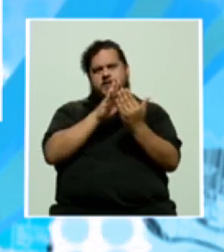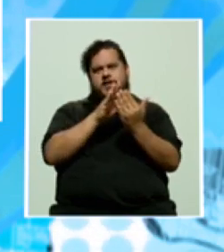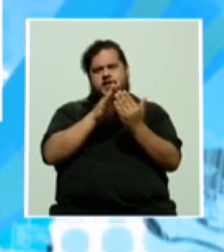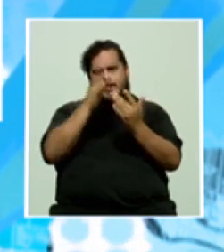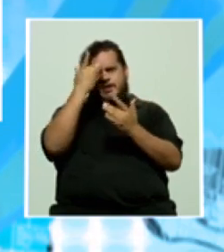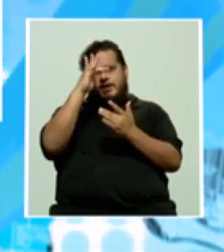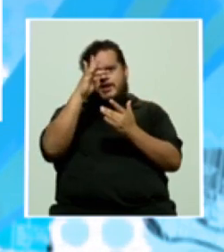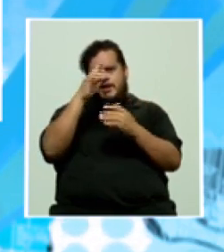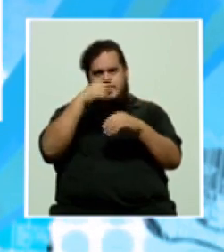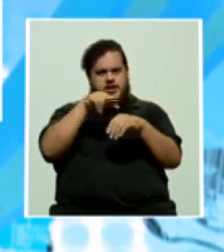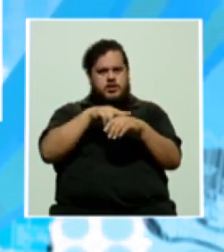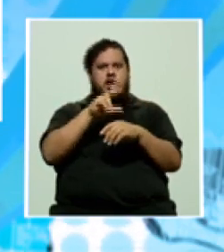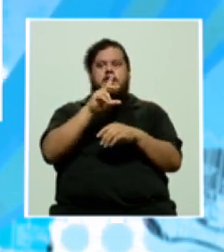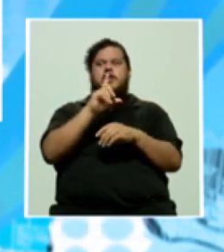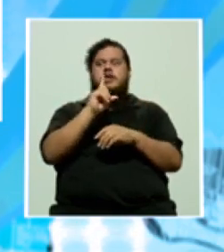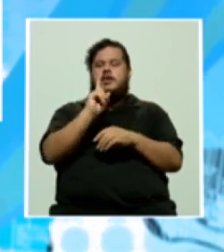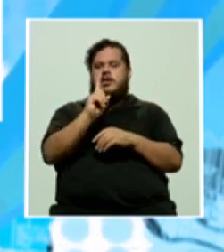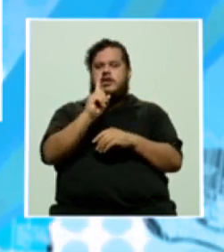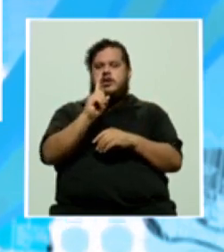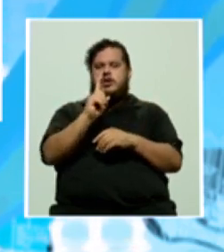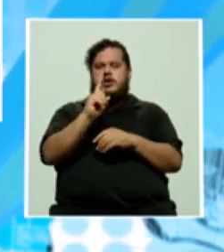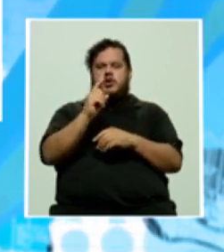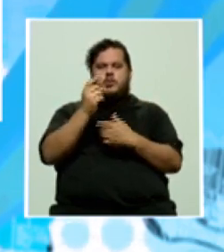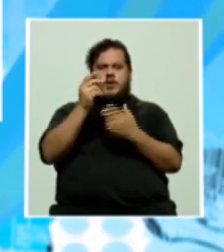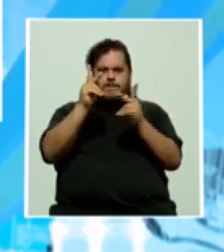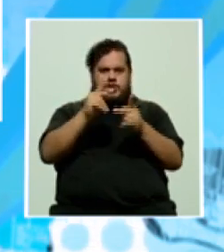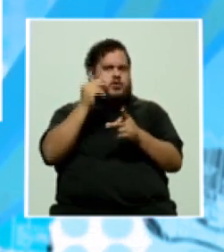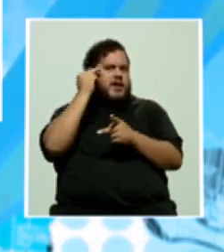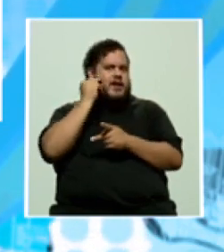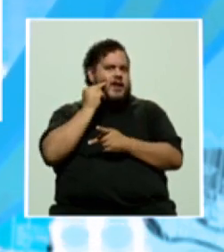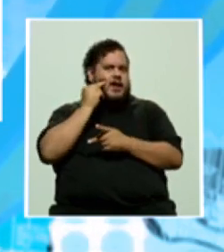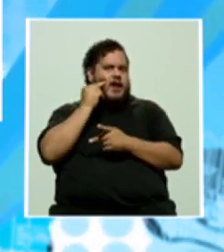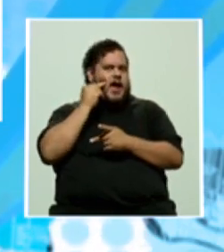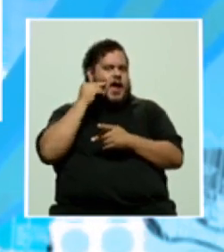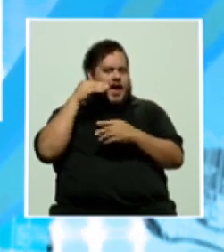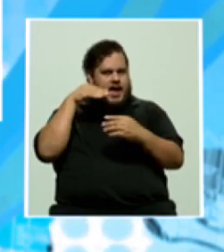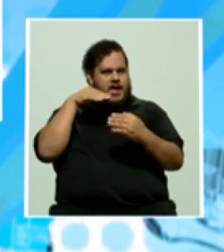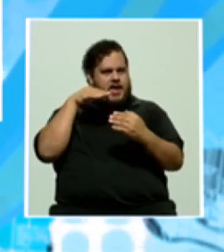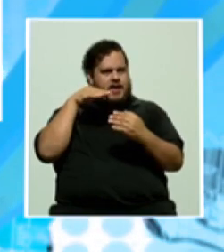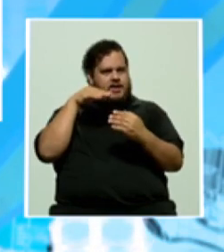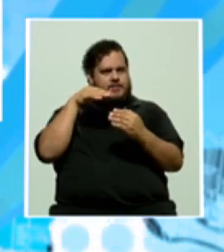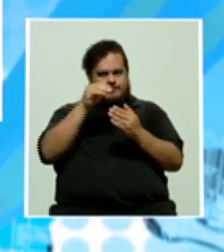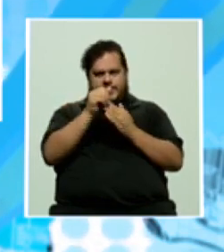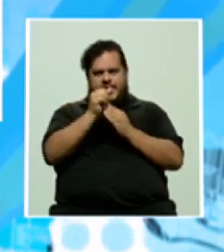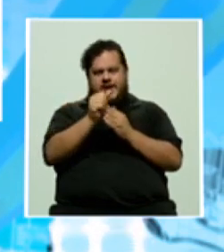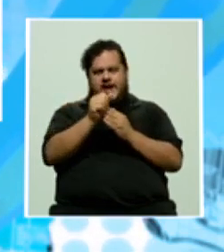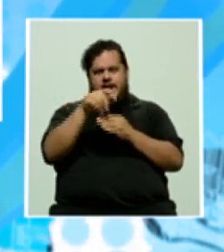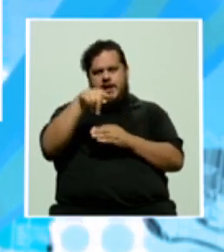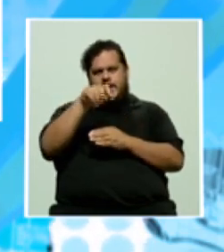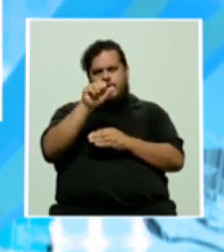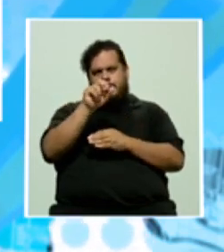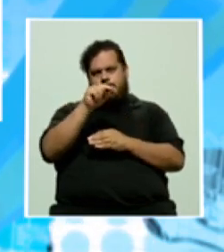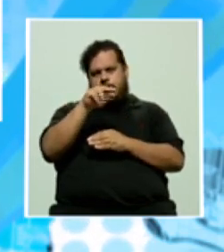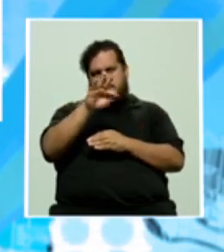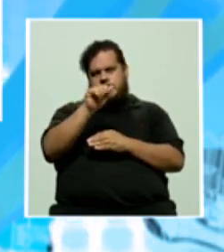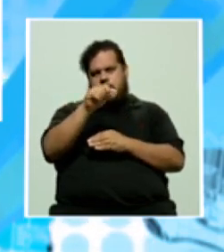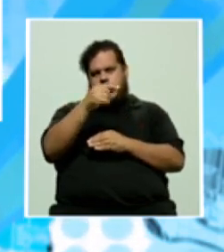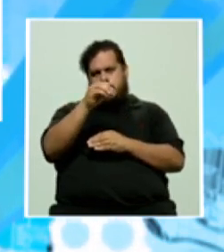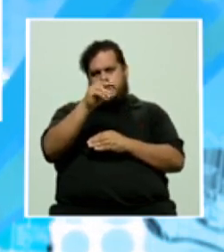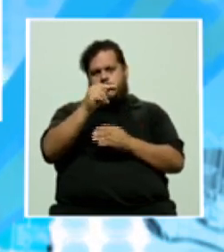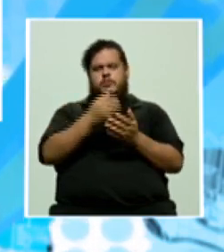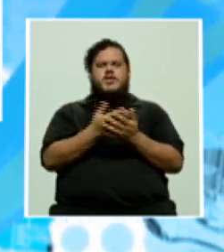y un afroamericano al frente del Pentágono. ¿Qué nos dice el análisis de los nominados